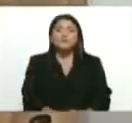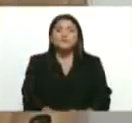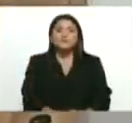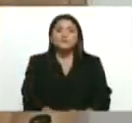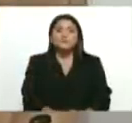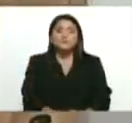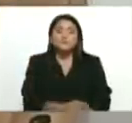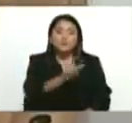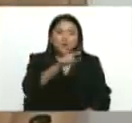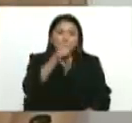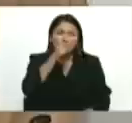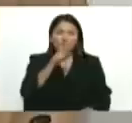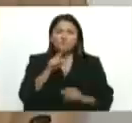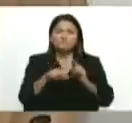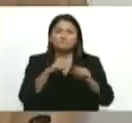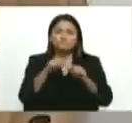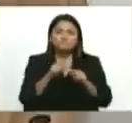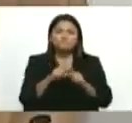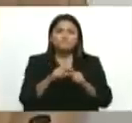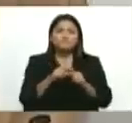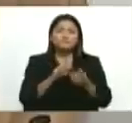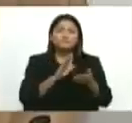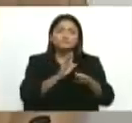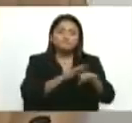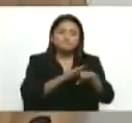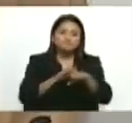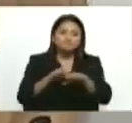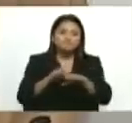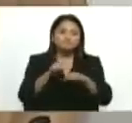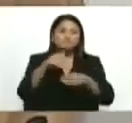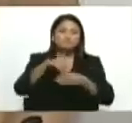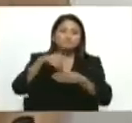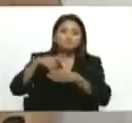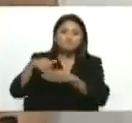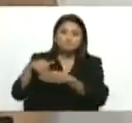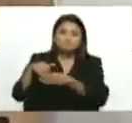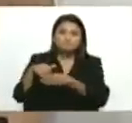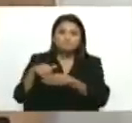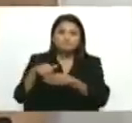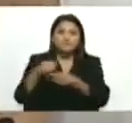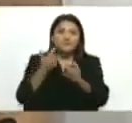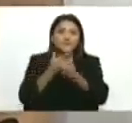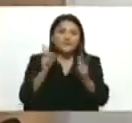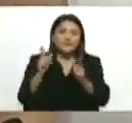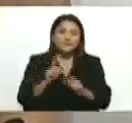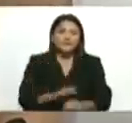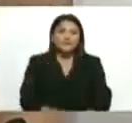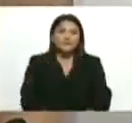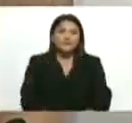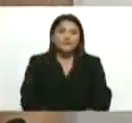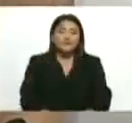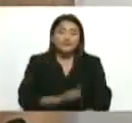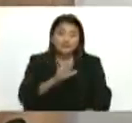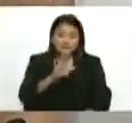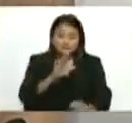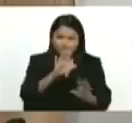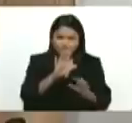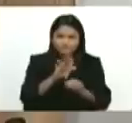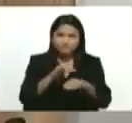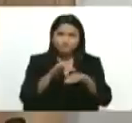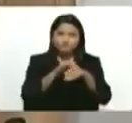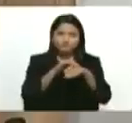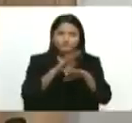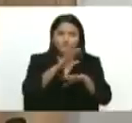Este señor dice, pedimos la convocatoria de elecciones presidenciales libres y transparentes. Prepárense que aquí viene la amenaza. Repito la